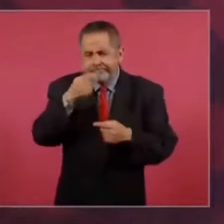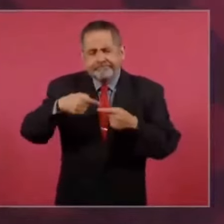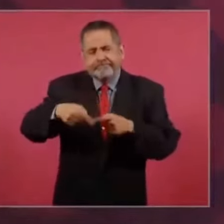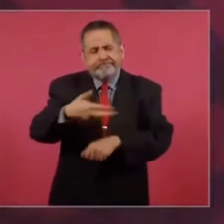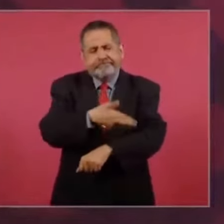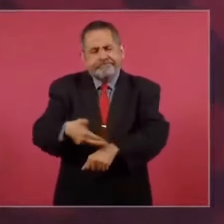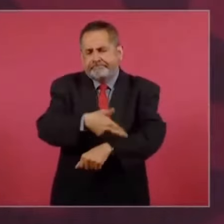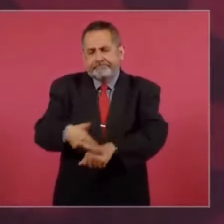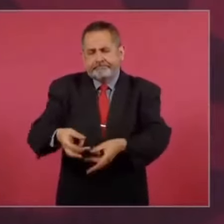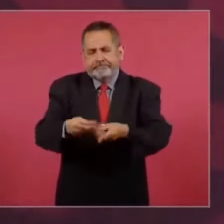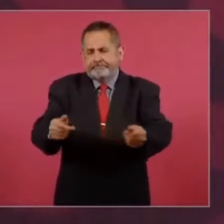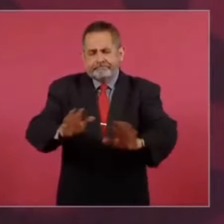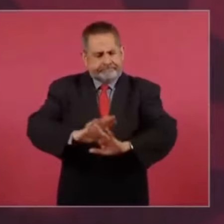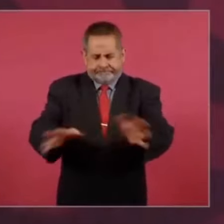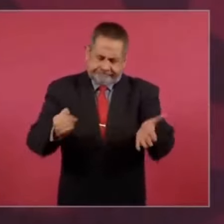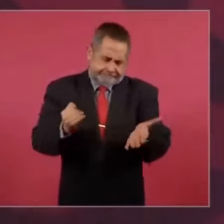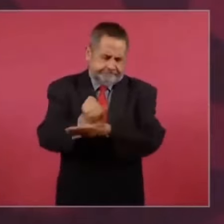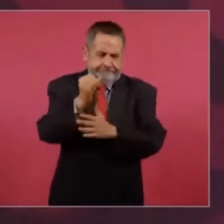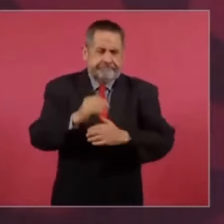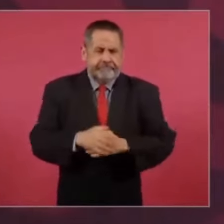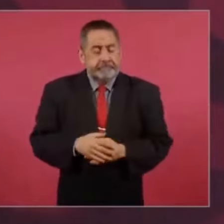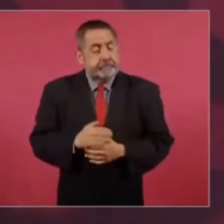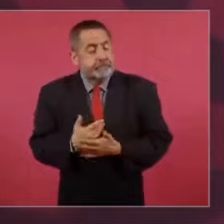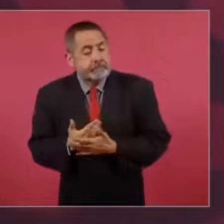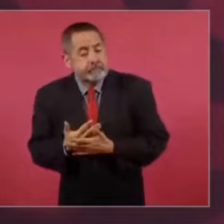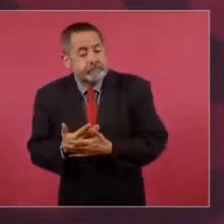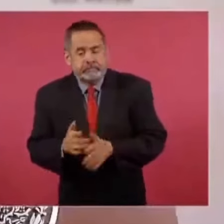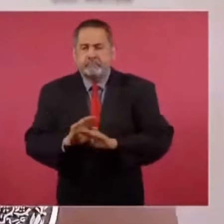por resolverse. Estamos esperando